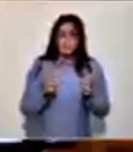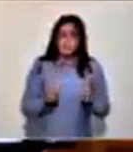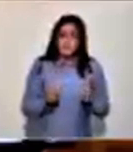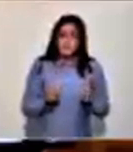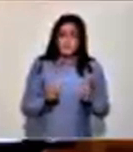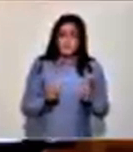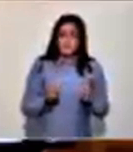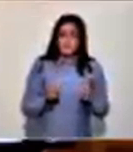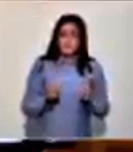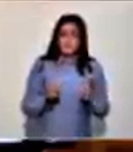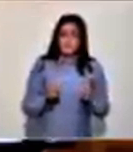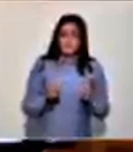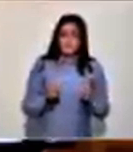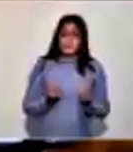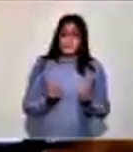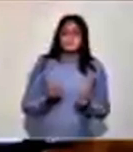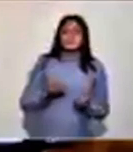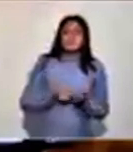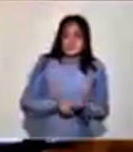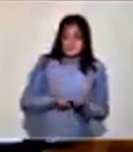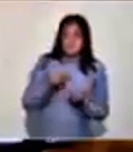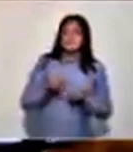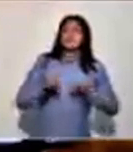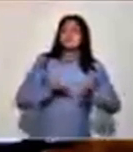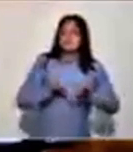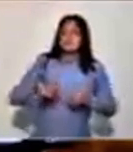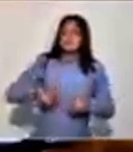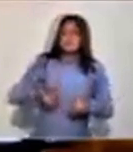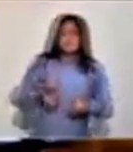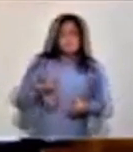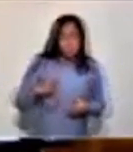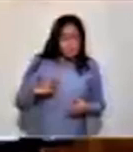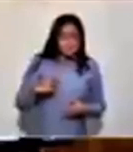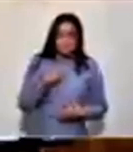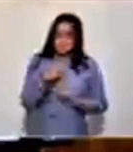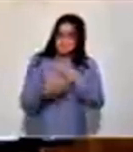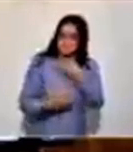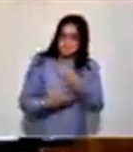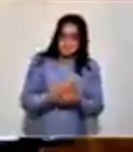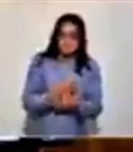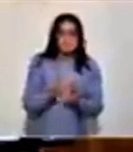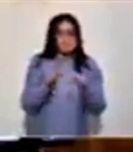Todos tenemos que ser cuidadosos. Tenemos que dar el ejemplo de un todos.